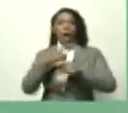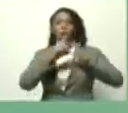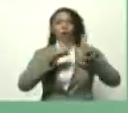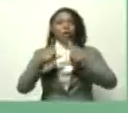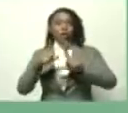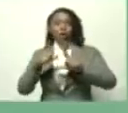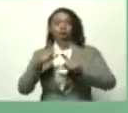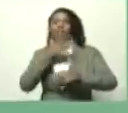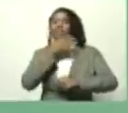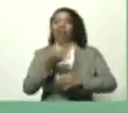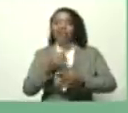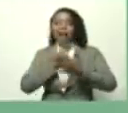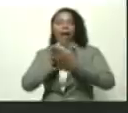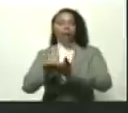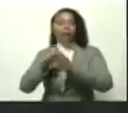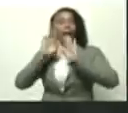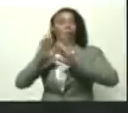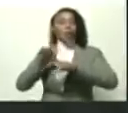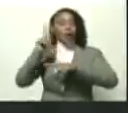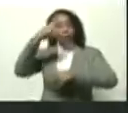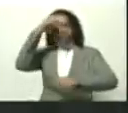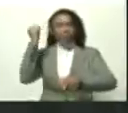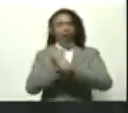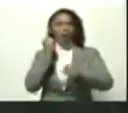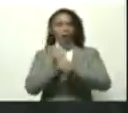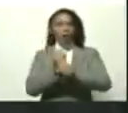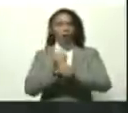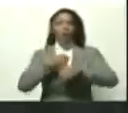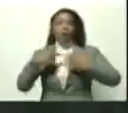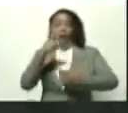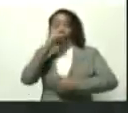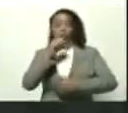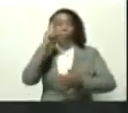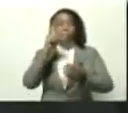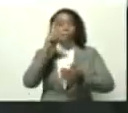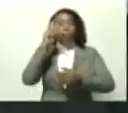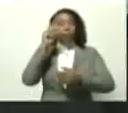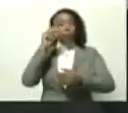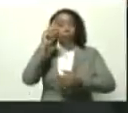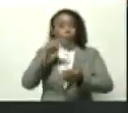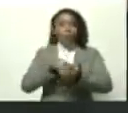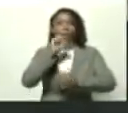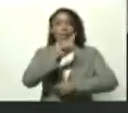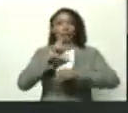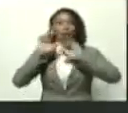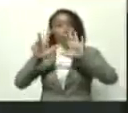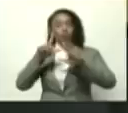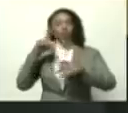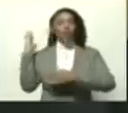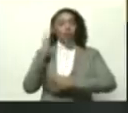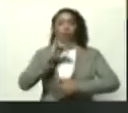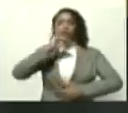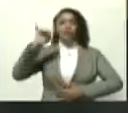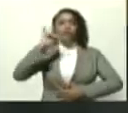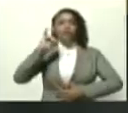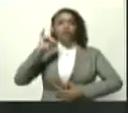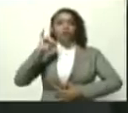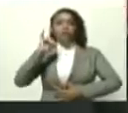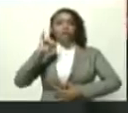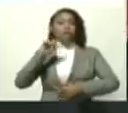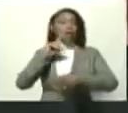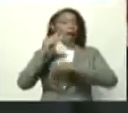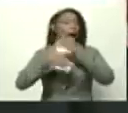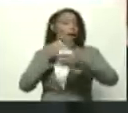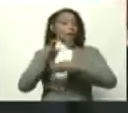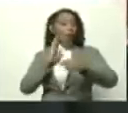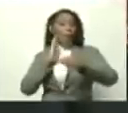los facilitadores de esta operación que desde el año 18 venimos denunciando y que tuvo su